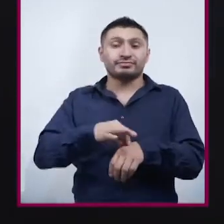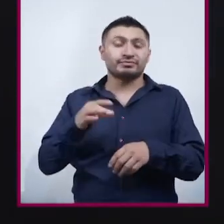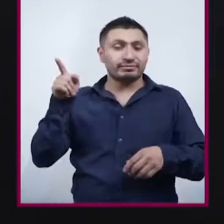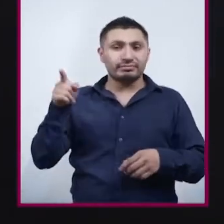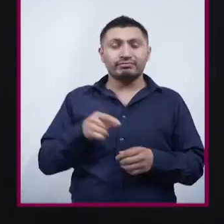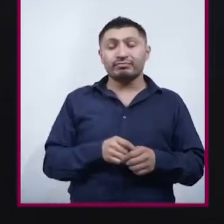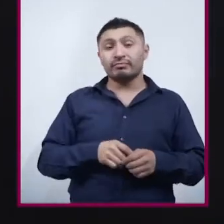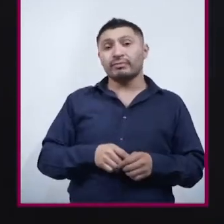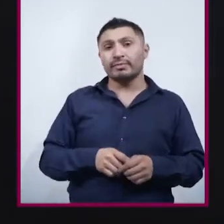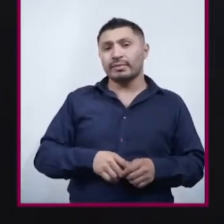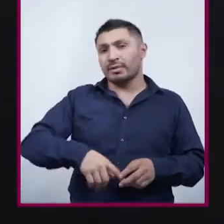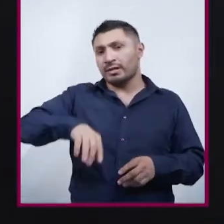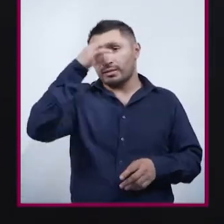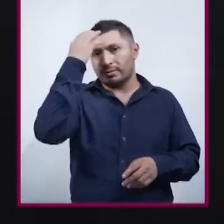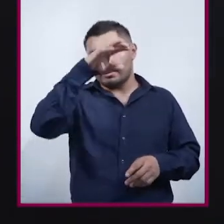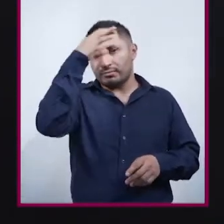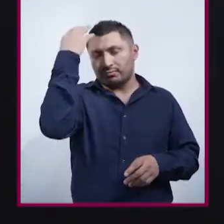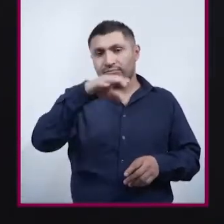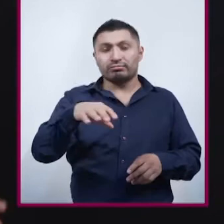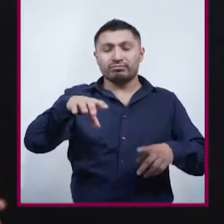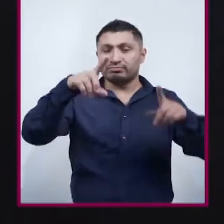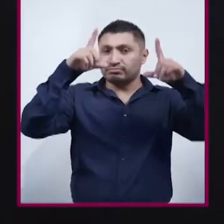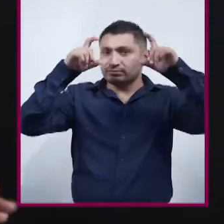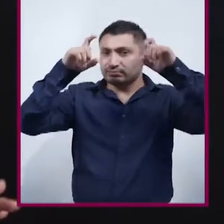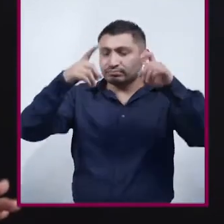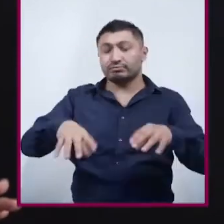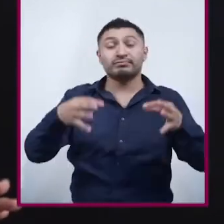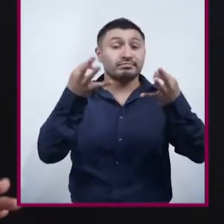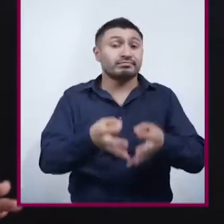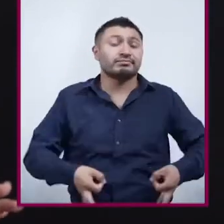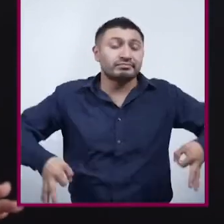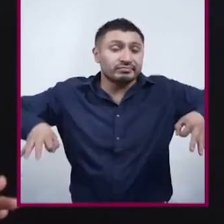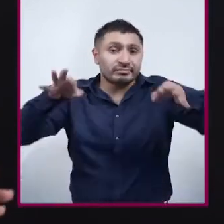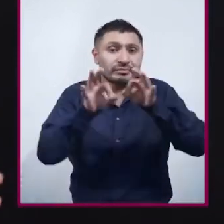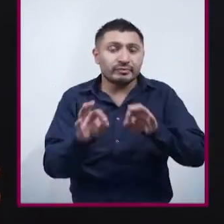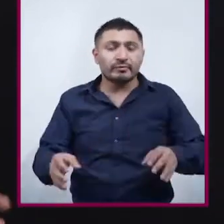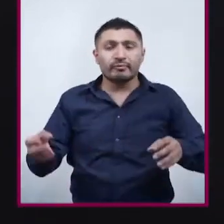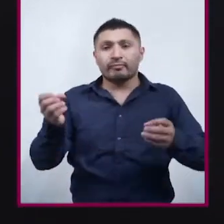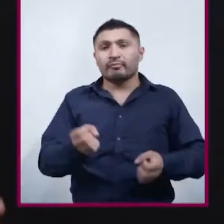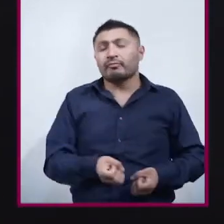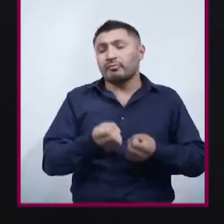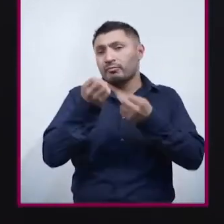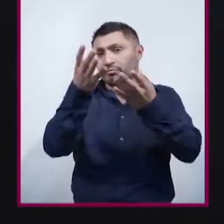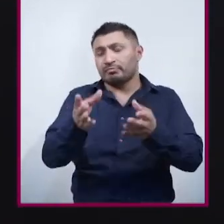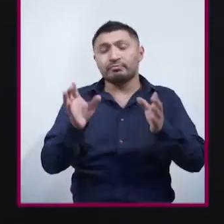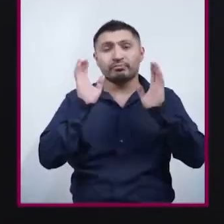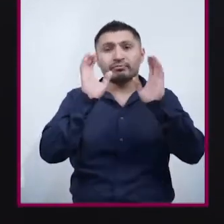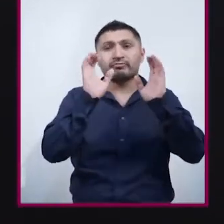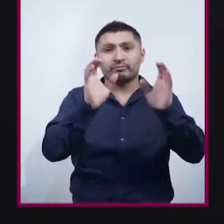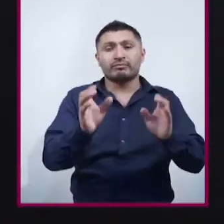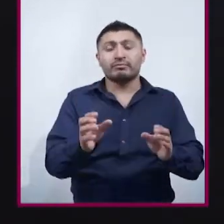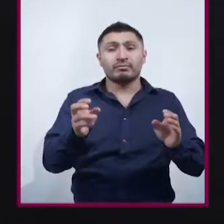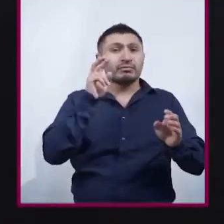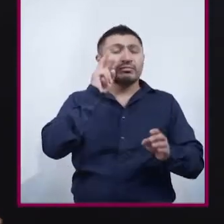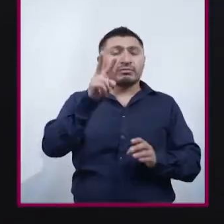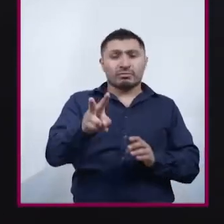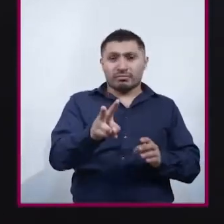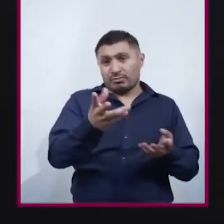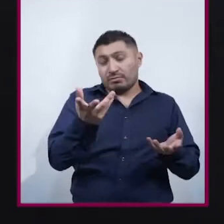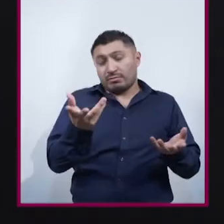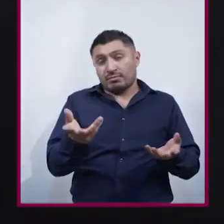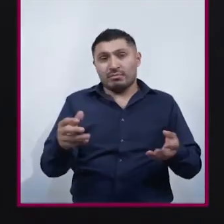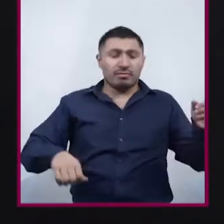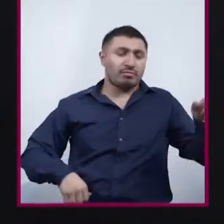Gastaminza, las imágenes fotográficas juegan un papel importante en la transmisión, conservación y visualización de